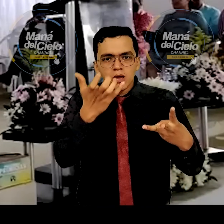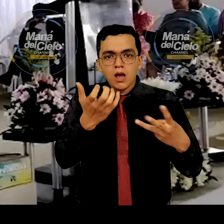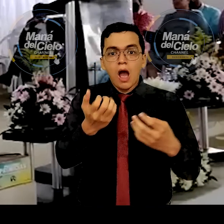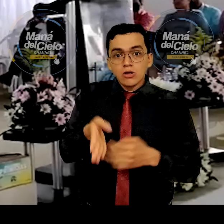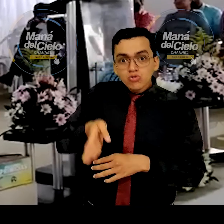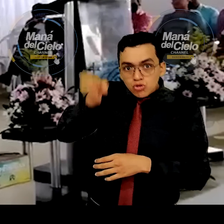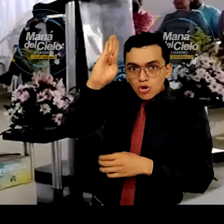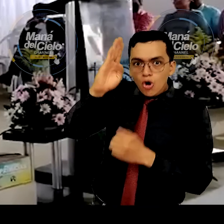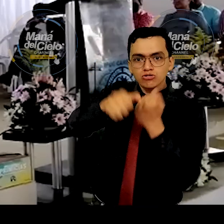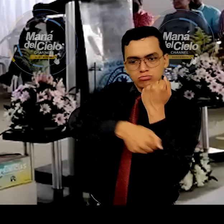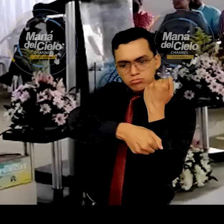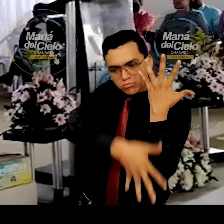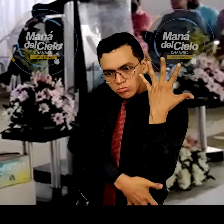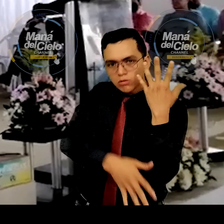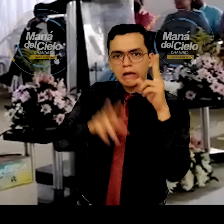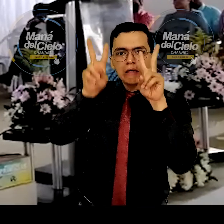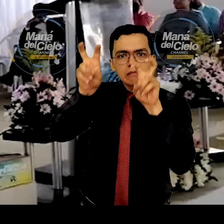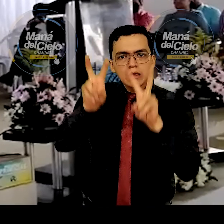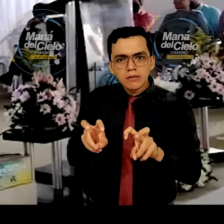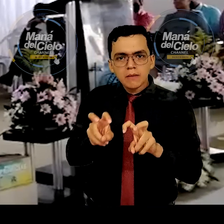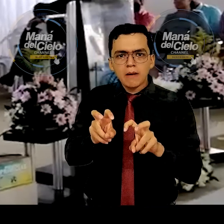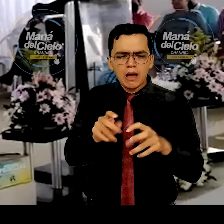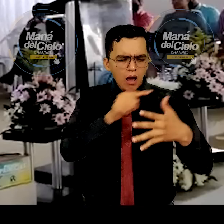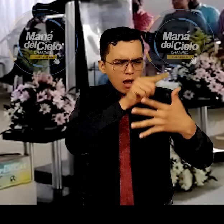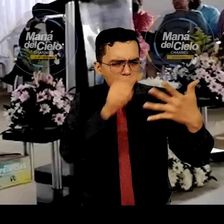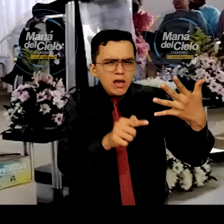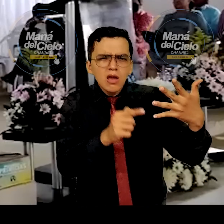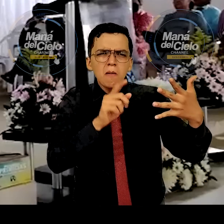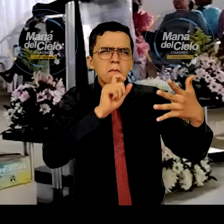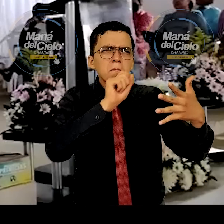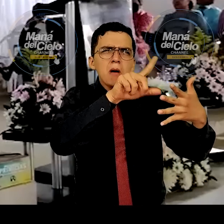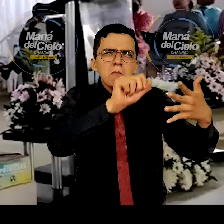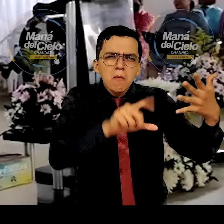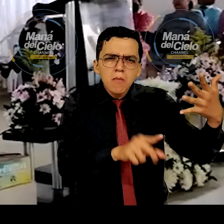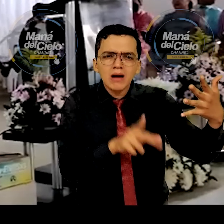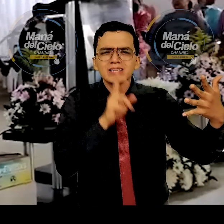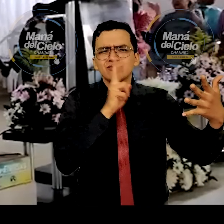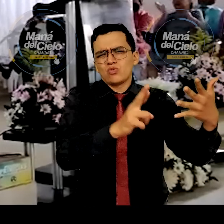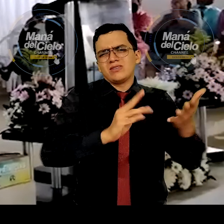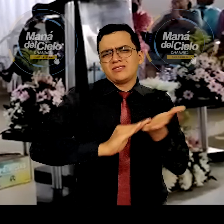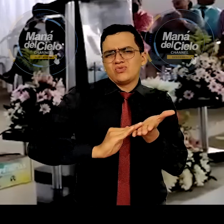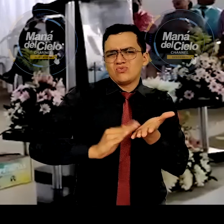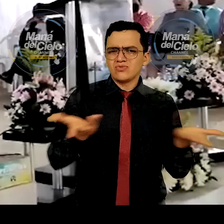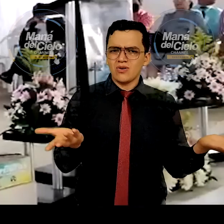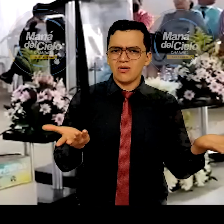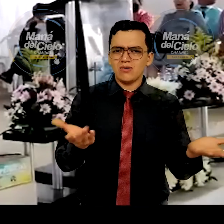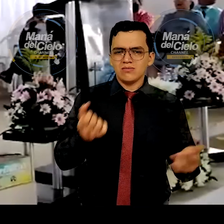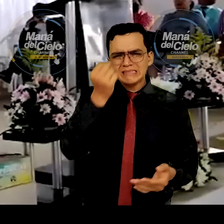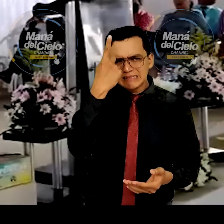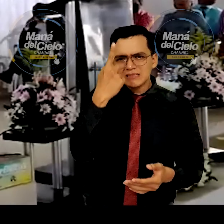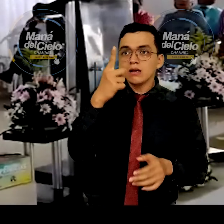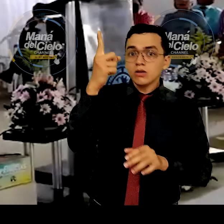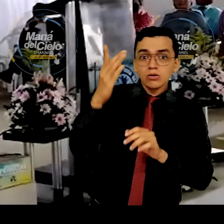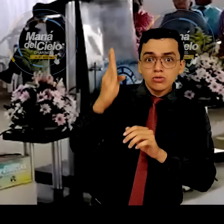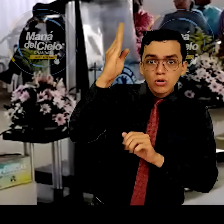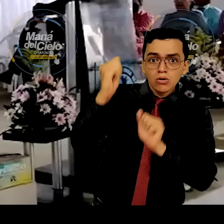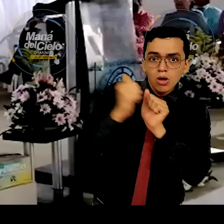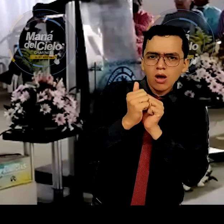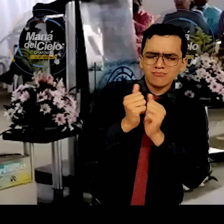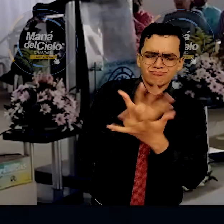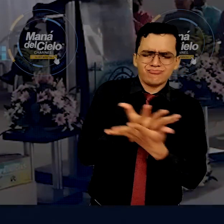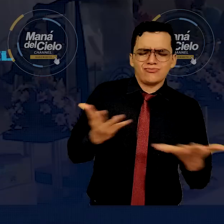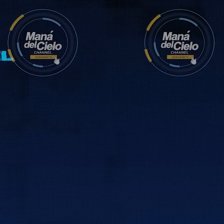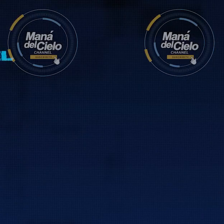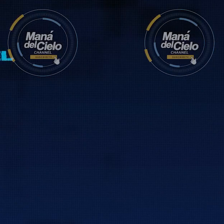nos ocurre que no nos dará juntamente con Él todas las cosas? ¿Cómo?